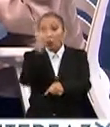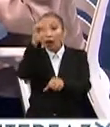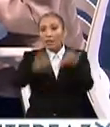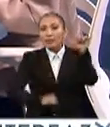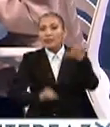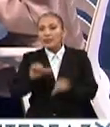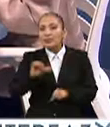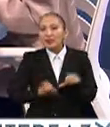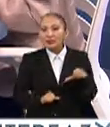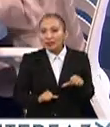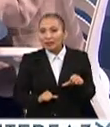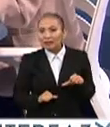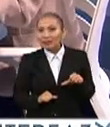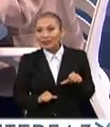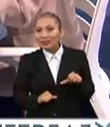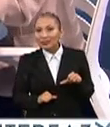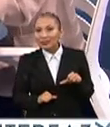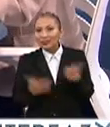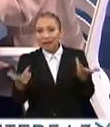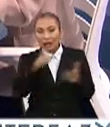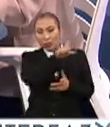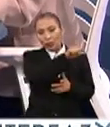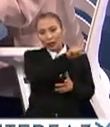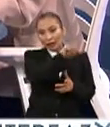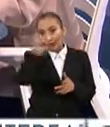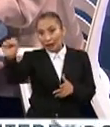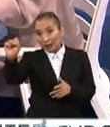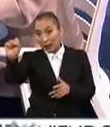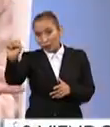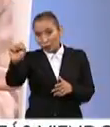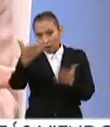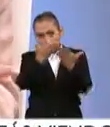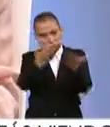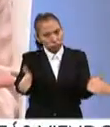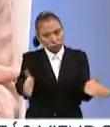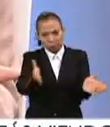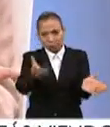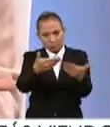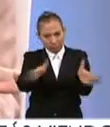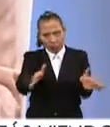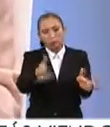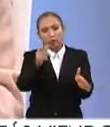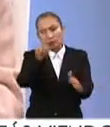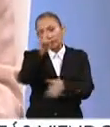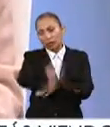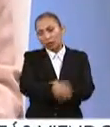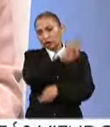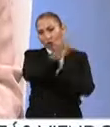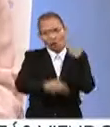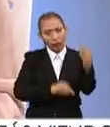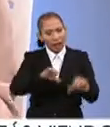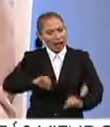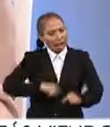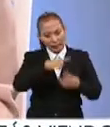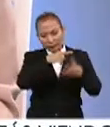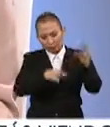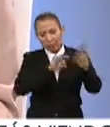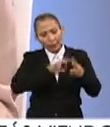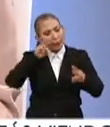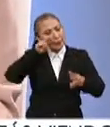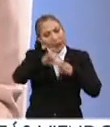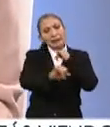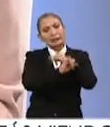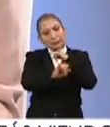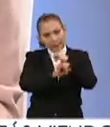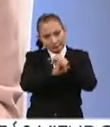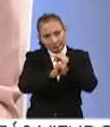una actividad. De lunes a sábado estamos abiertos Y en efecto, todas nuestras actividades las pueden consultar